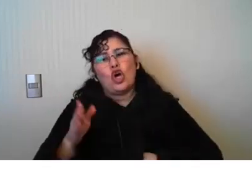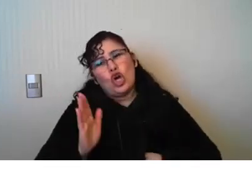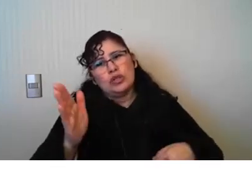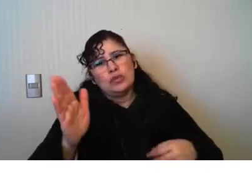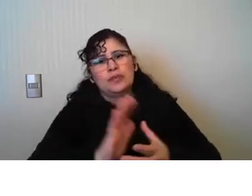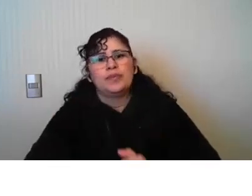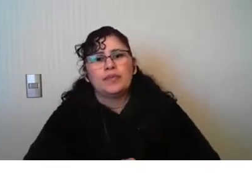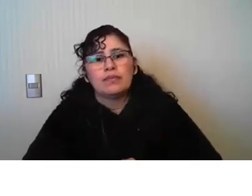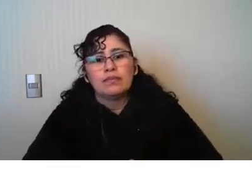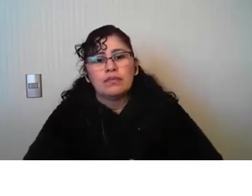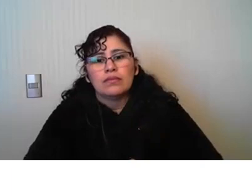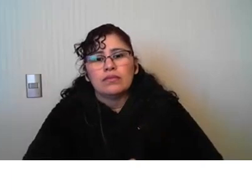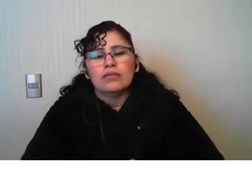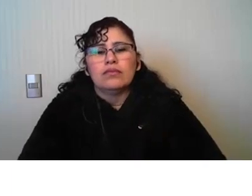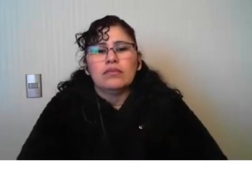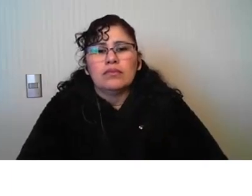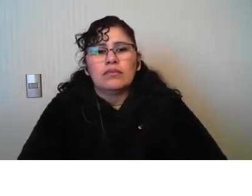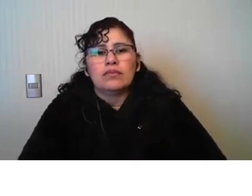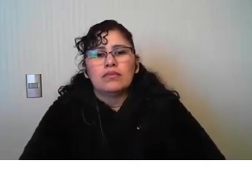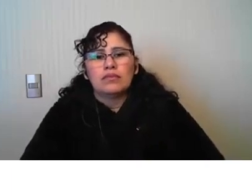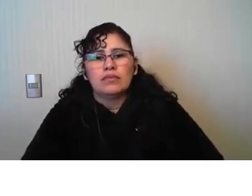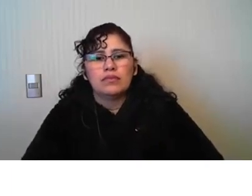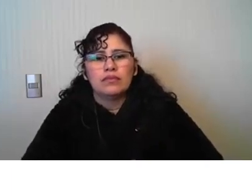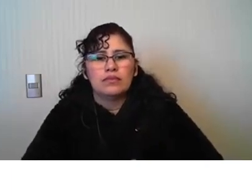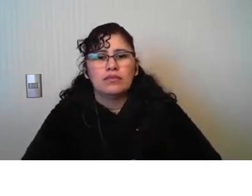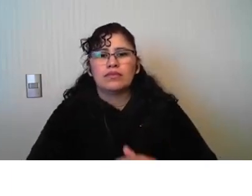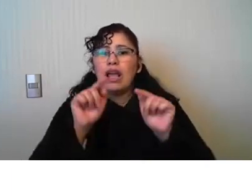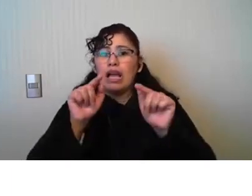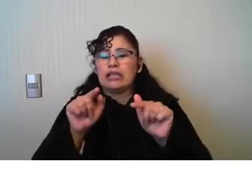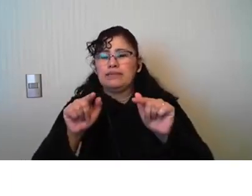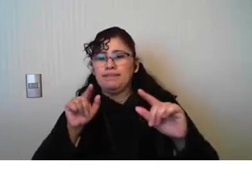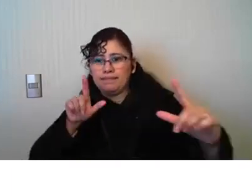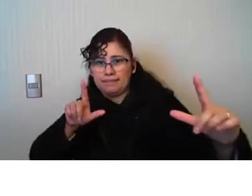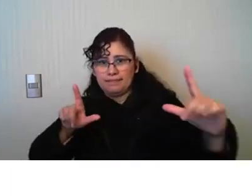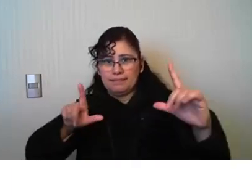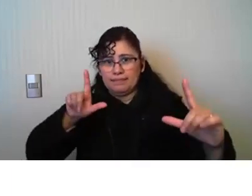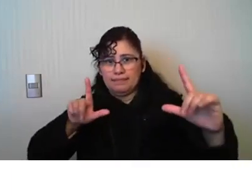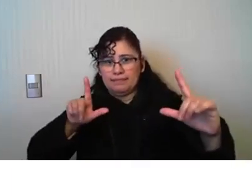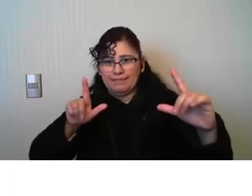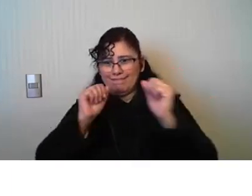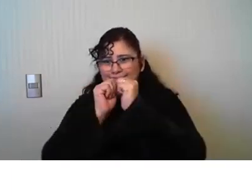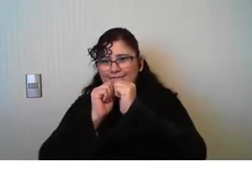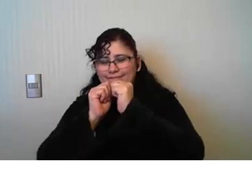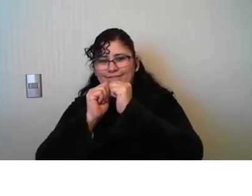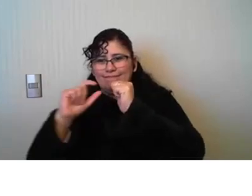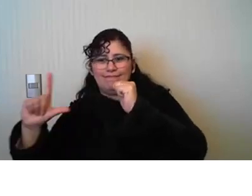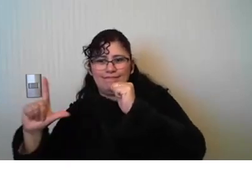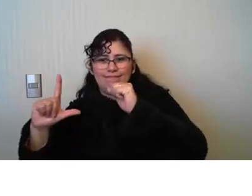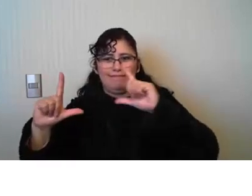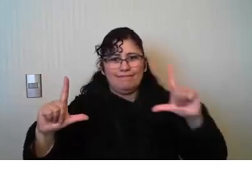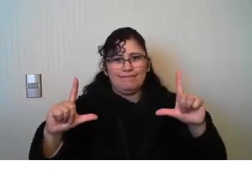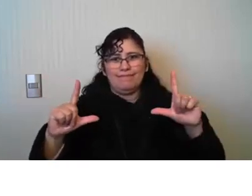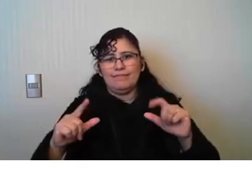Aquí hay una vista lateral prácticamente de los hemisferios cerebrales, lóbulo frontal, lóbulo